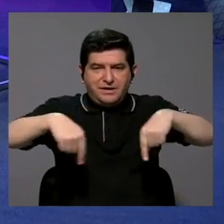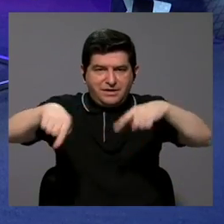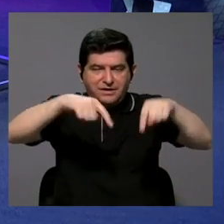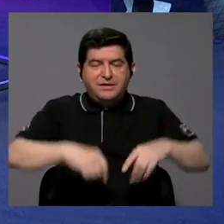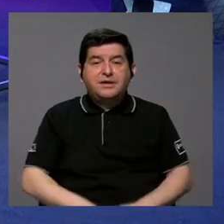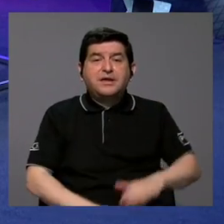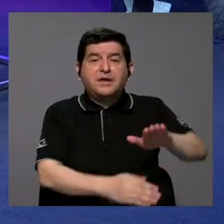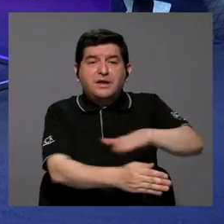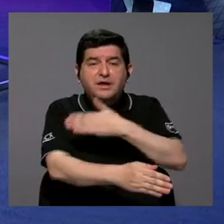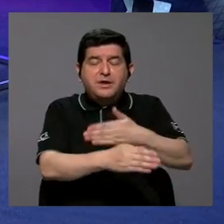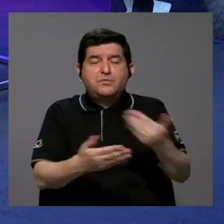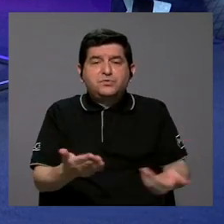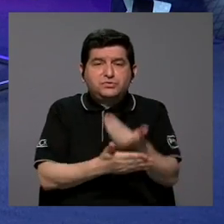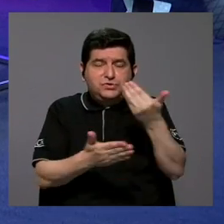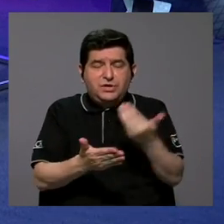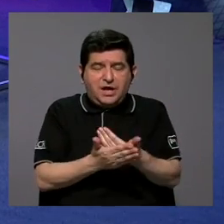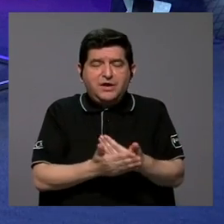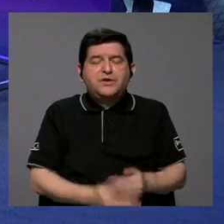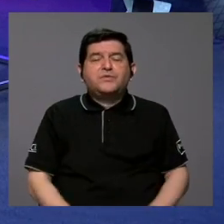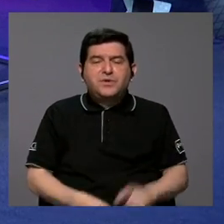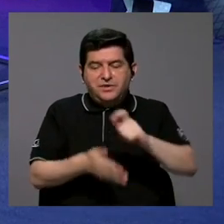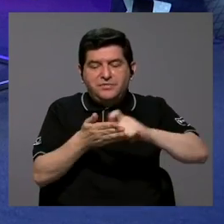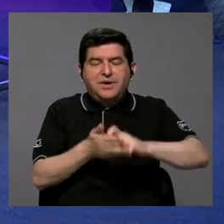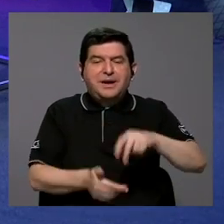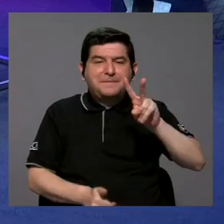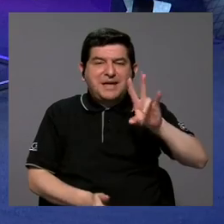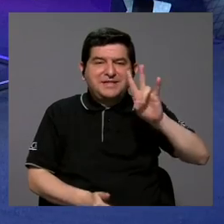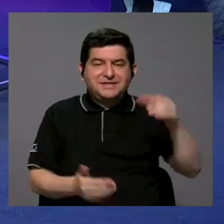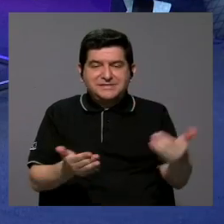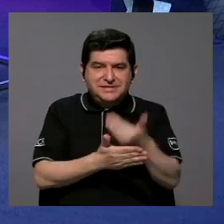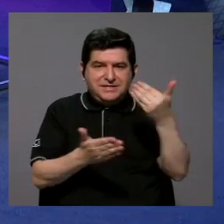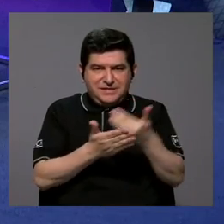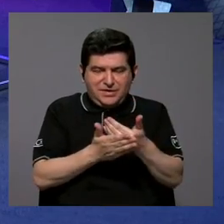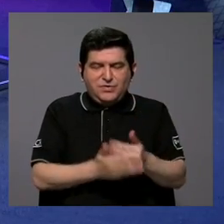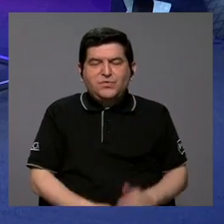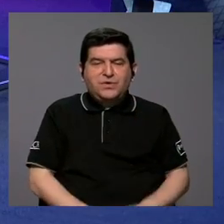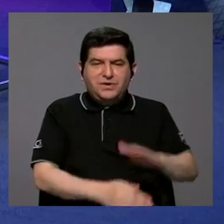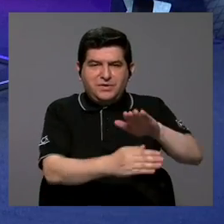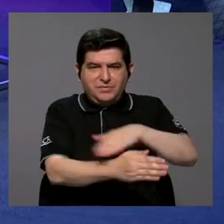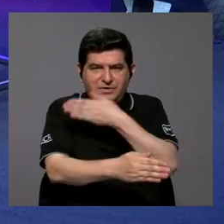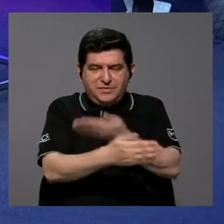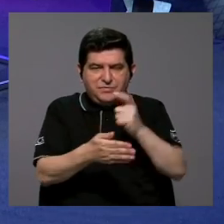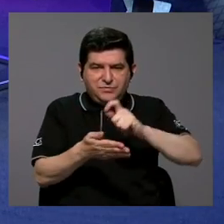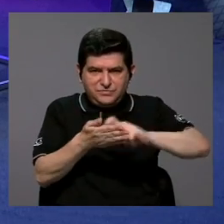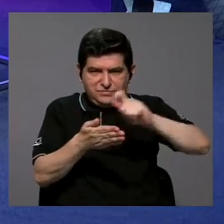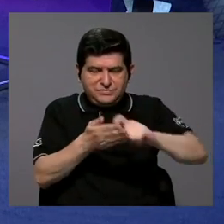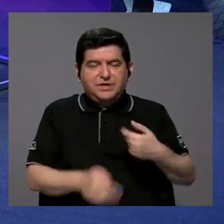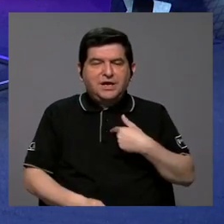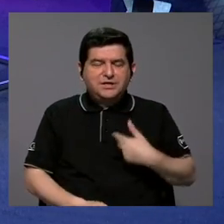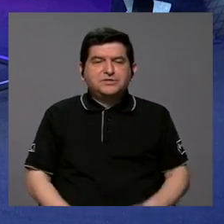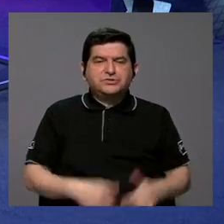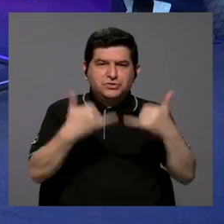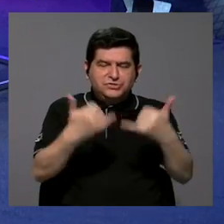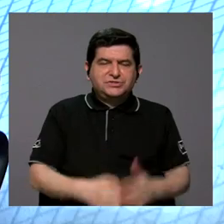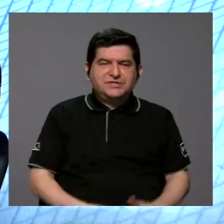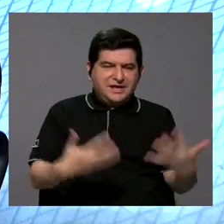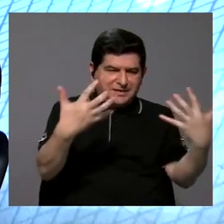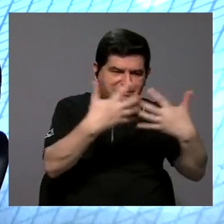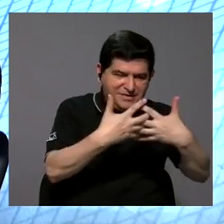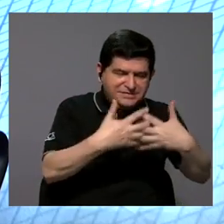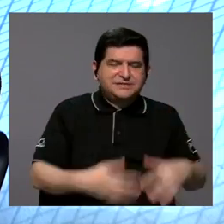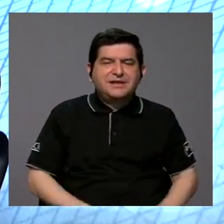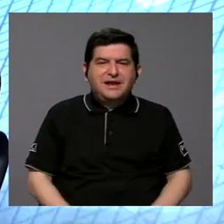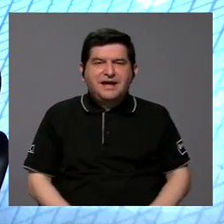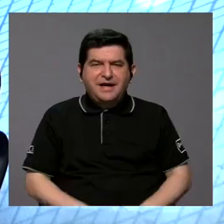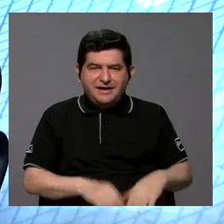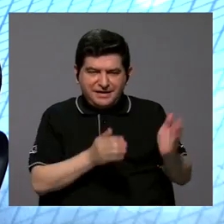mucha música nueva, 27 nuevas composiciones, las cuales las logré grabar, mezclar y masterizar y